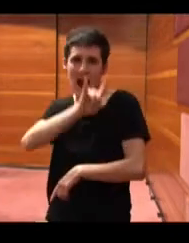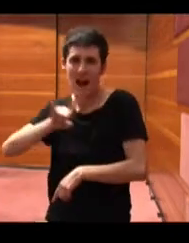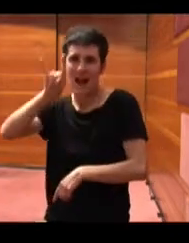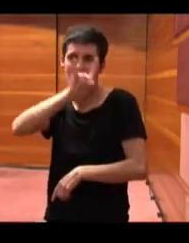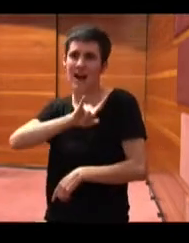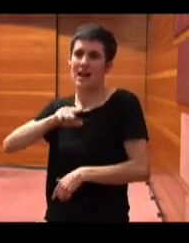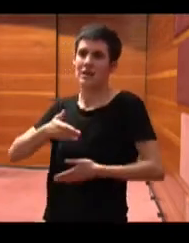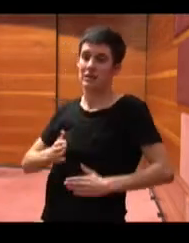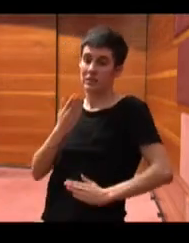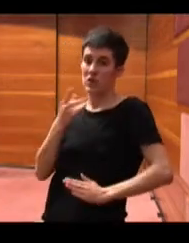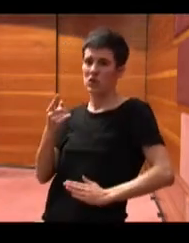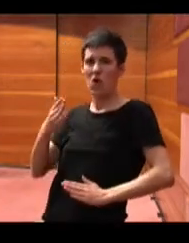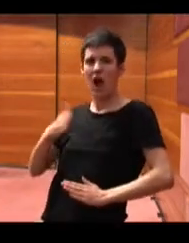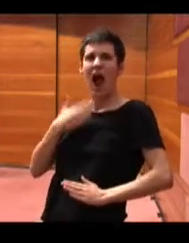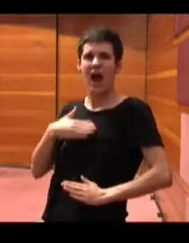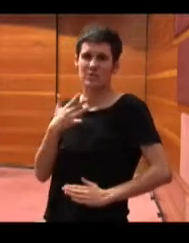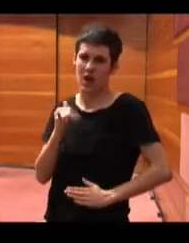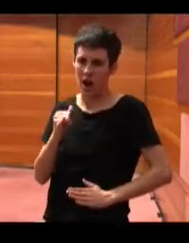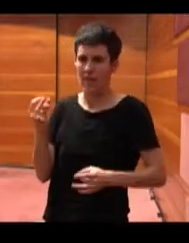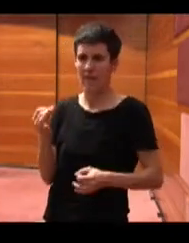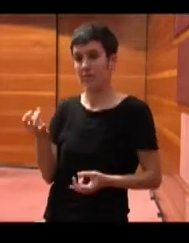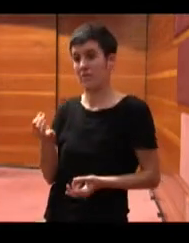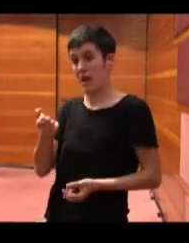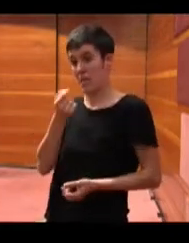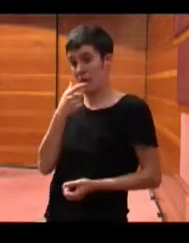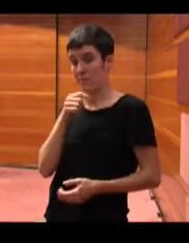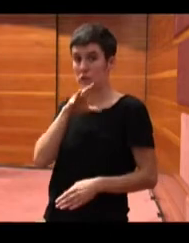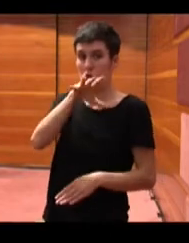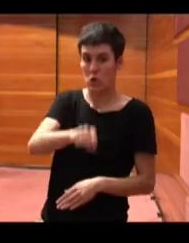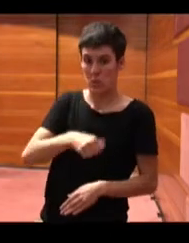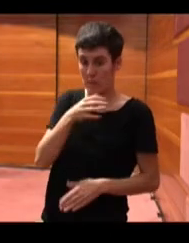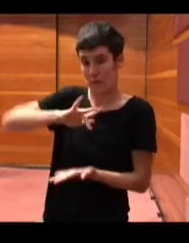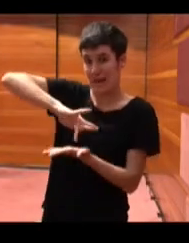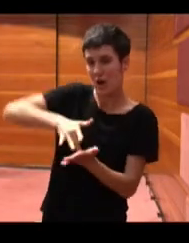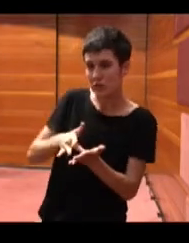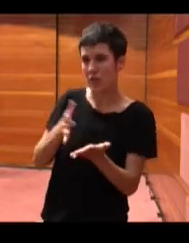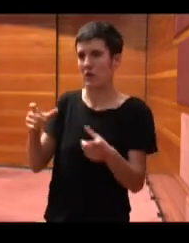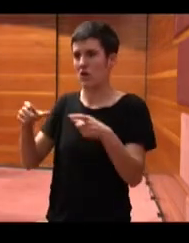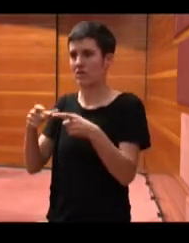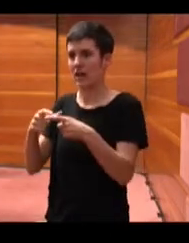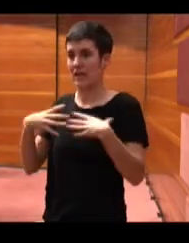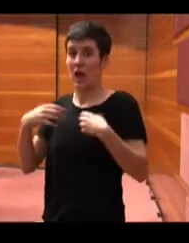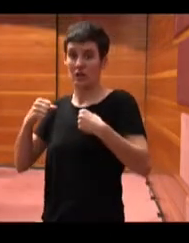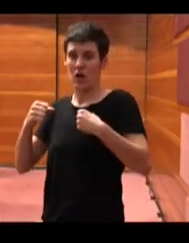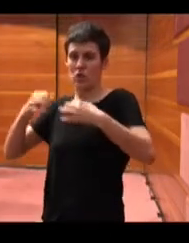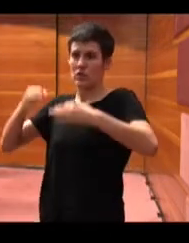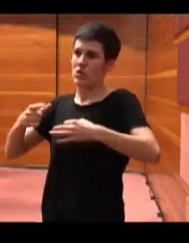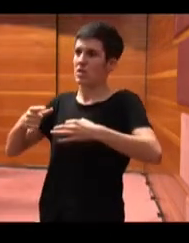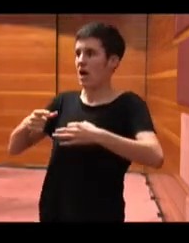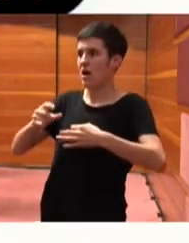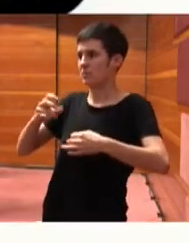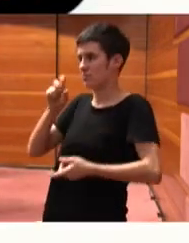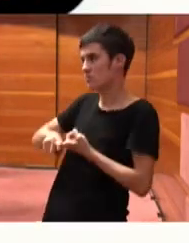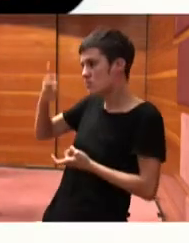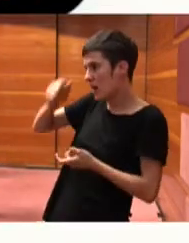un niño asmático, le tenía que comprar el medicamento que era el Montelukast porque se me había acabado, pero anda, la tarjeta de Osakidecha se la había llevado mi marido a otro viaje.